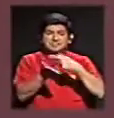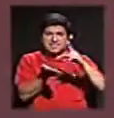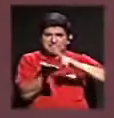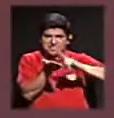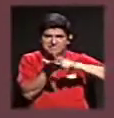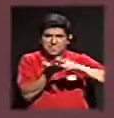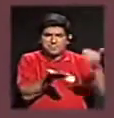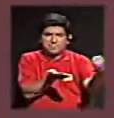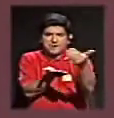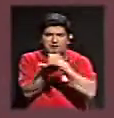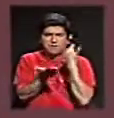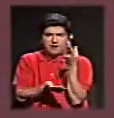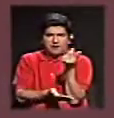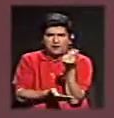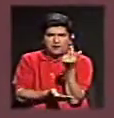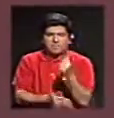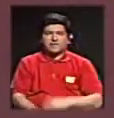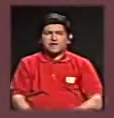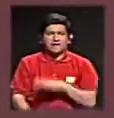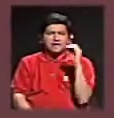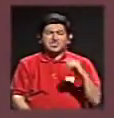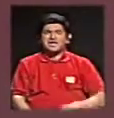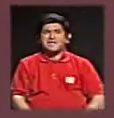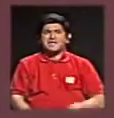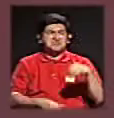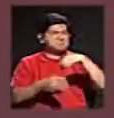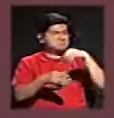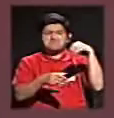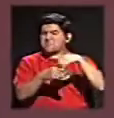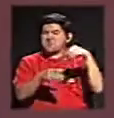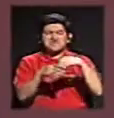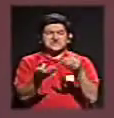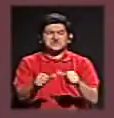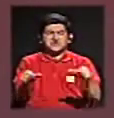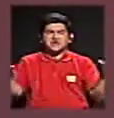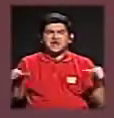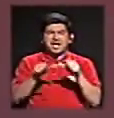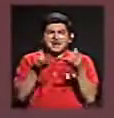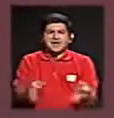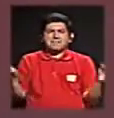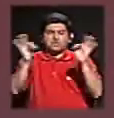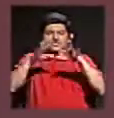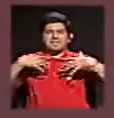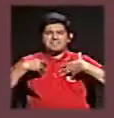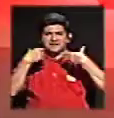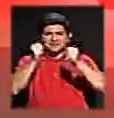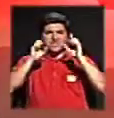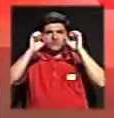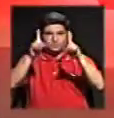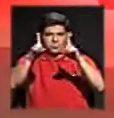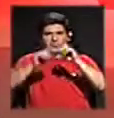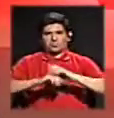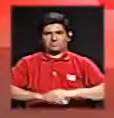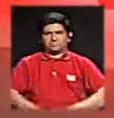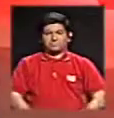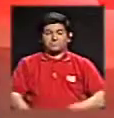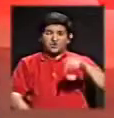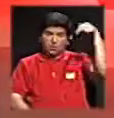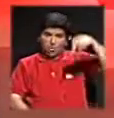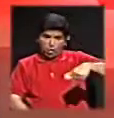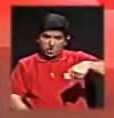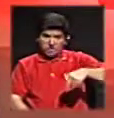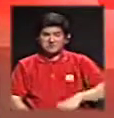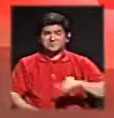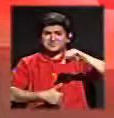de recursos y la baja inversión en áreas claves como salud y educación. Hoy por hoy